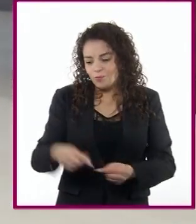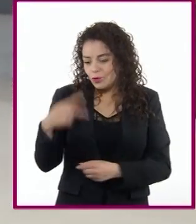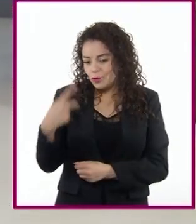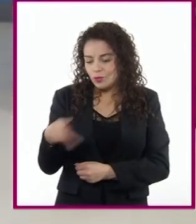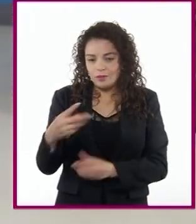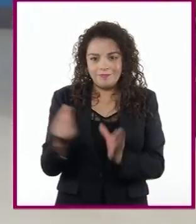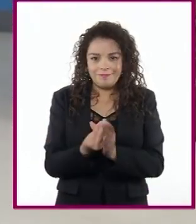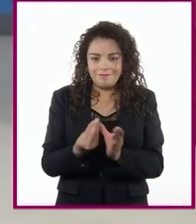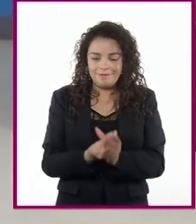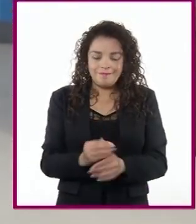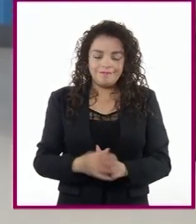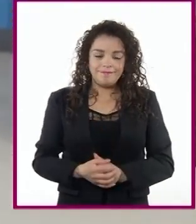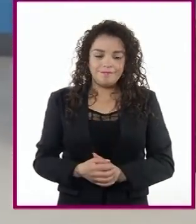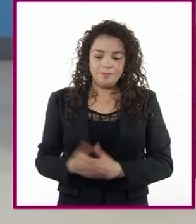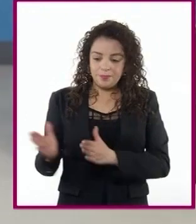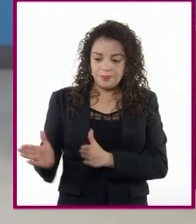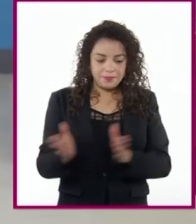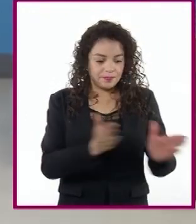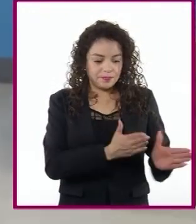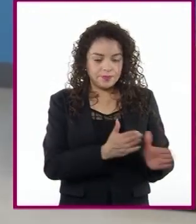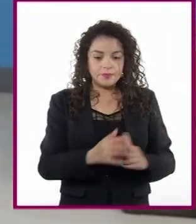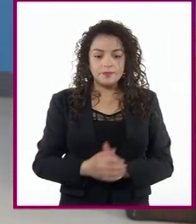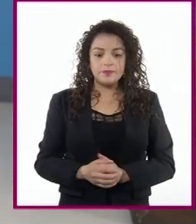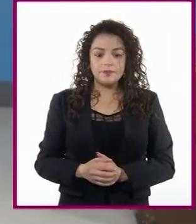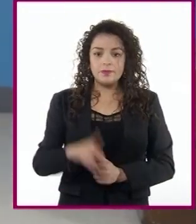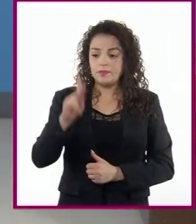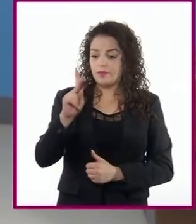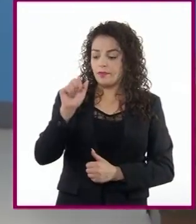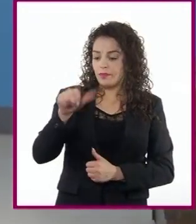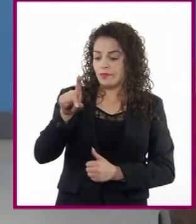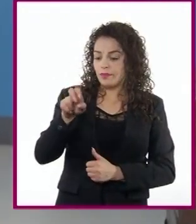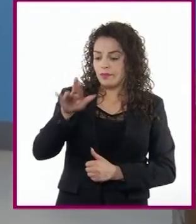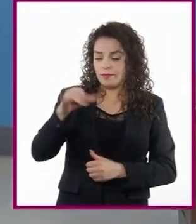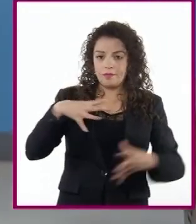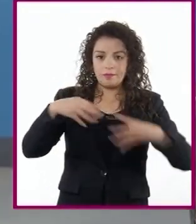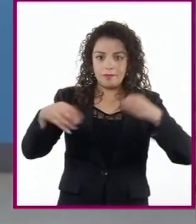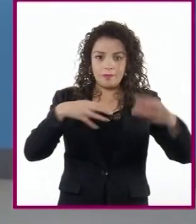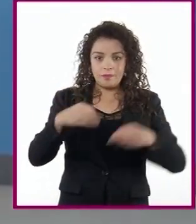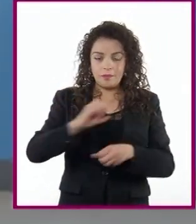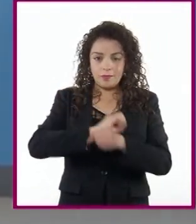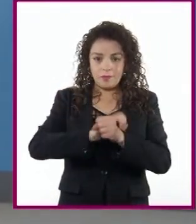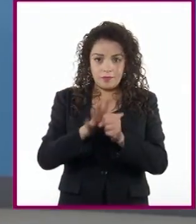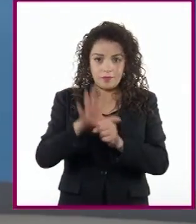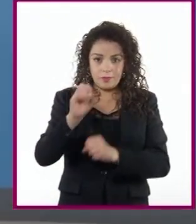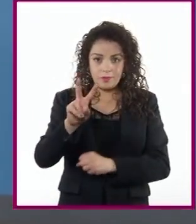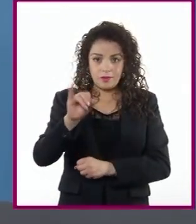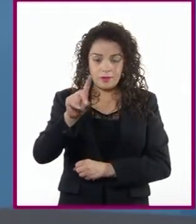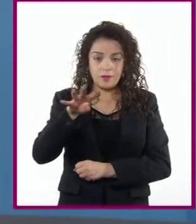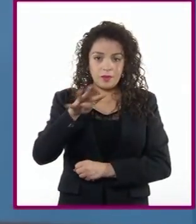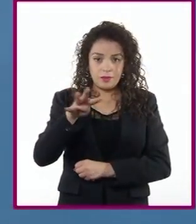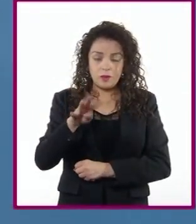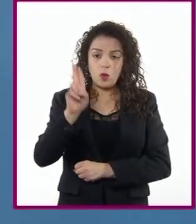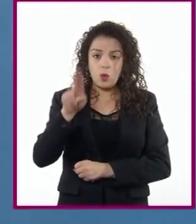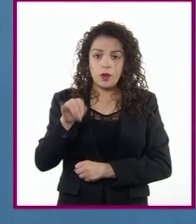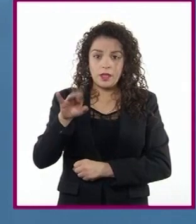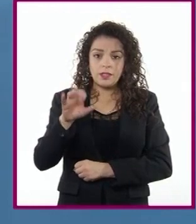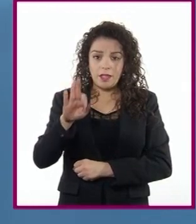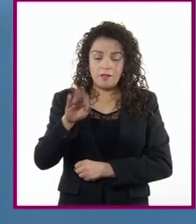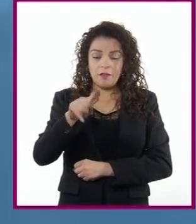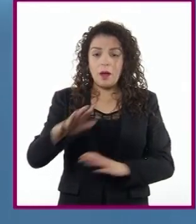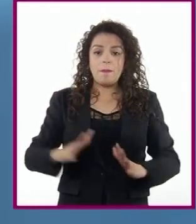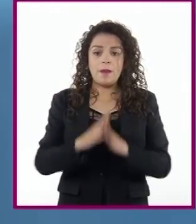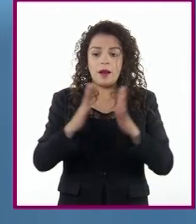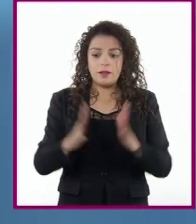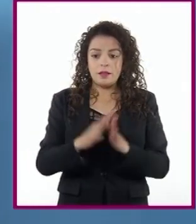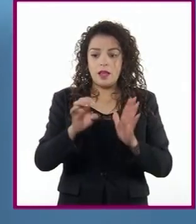Otro caso es que, con la coyuntura presentada por la pandemia de la COVID-19, la UNICEF participa activamente en países como